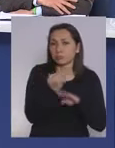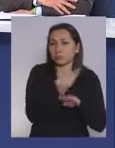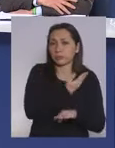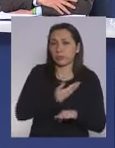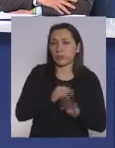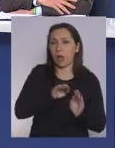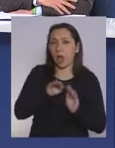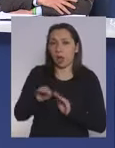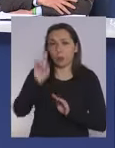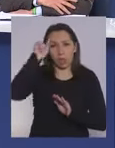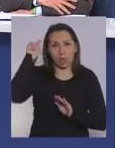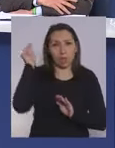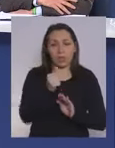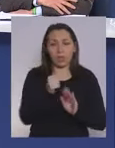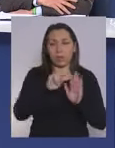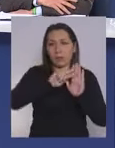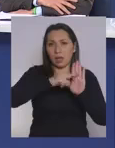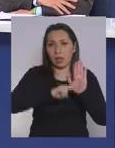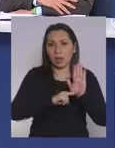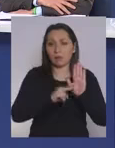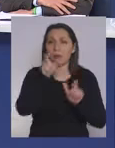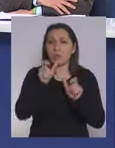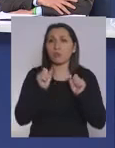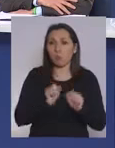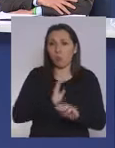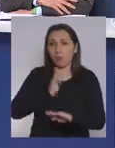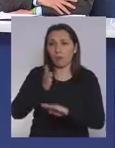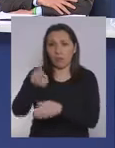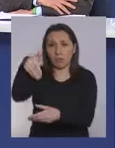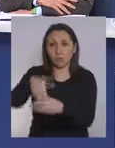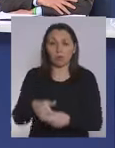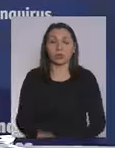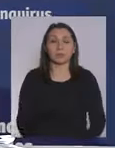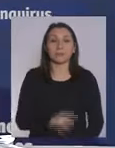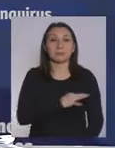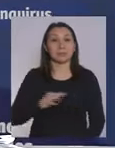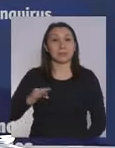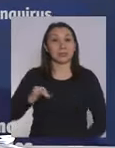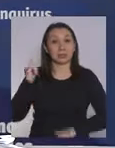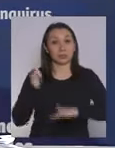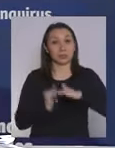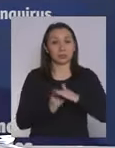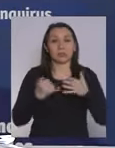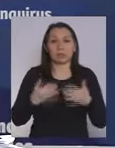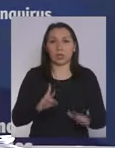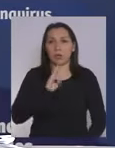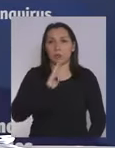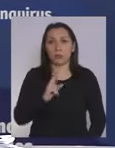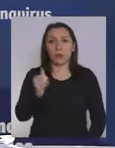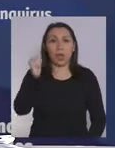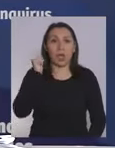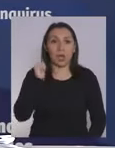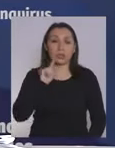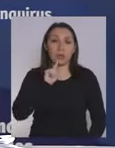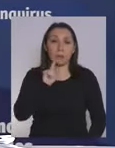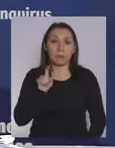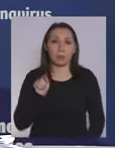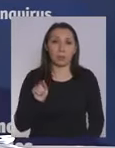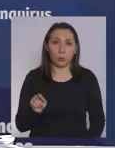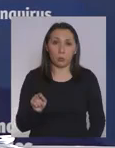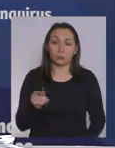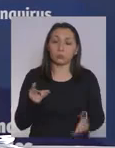patrocinó una iniciativa finalmente para que la gente pueda votar el ministro del interior ya respondió ayer a esa pregunta